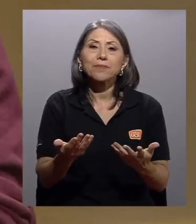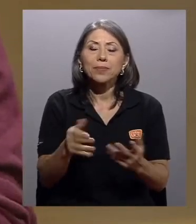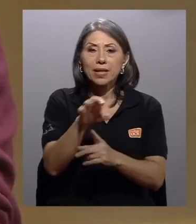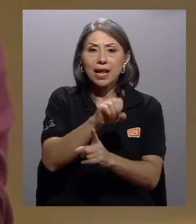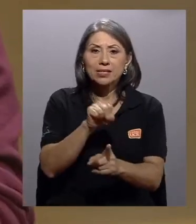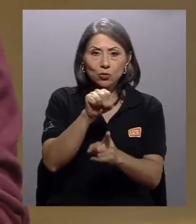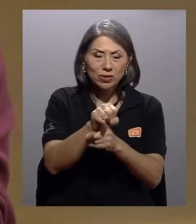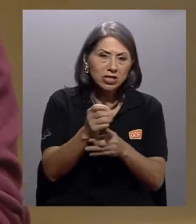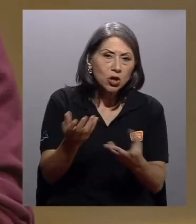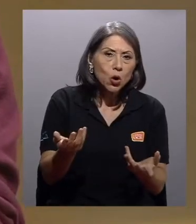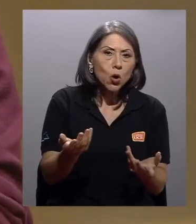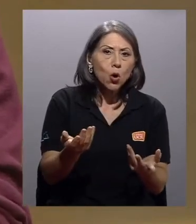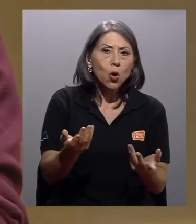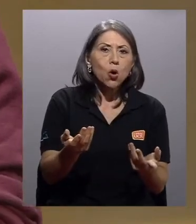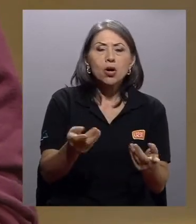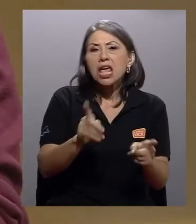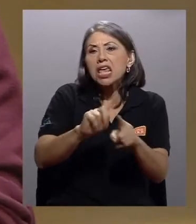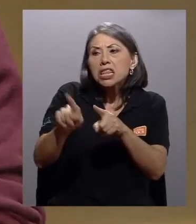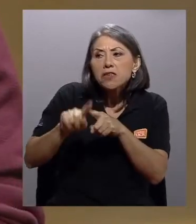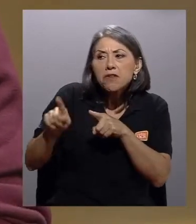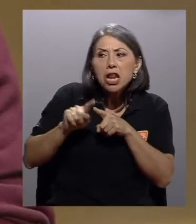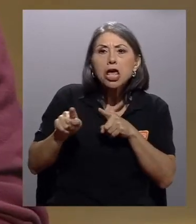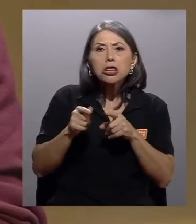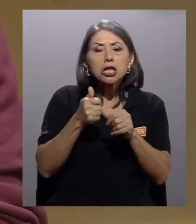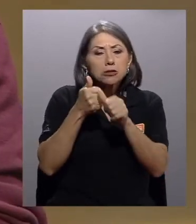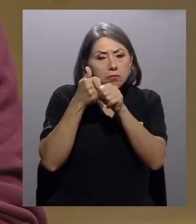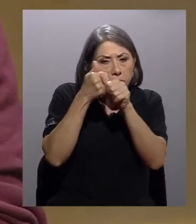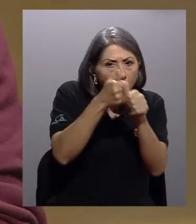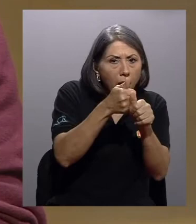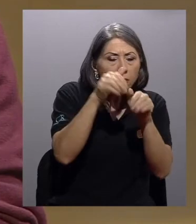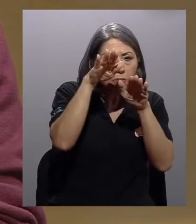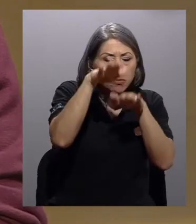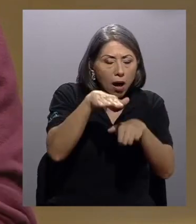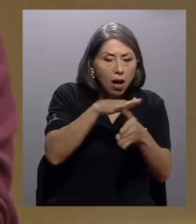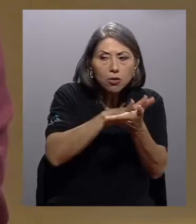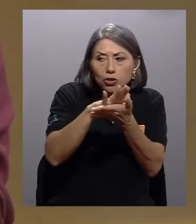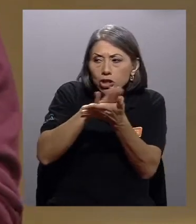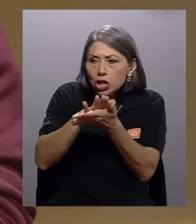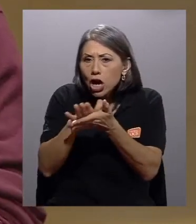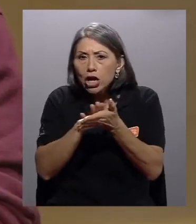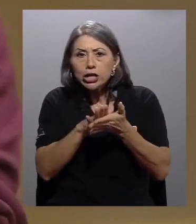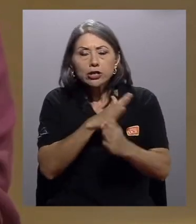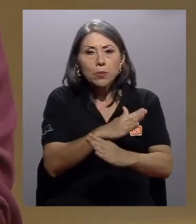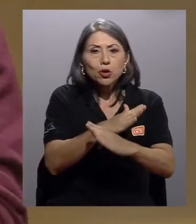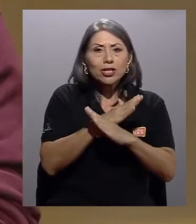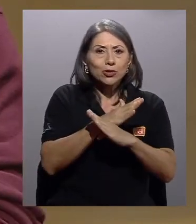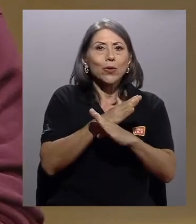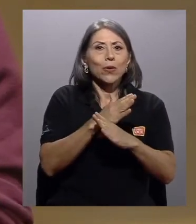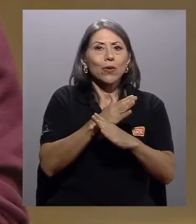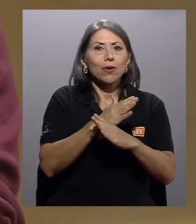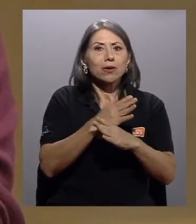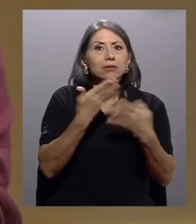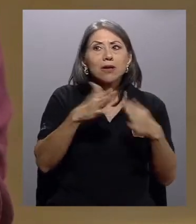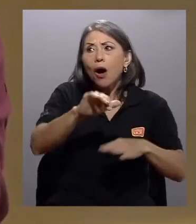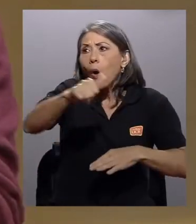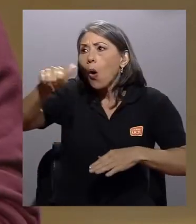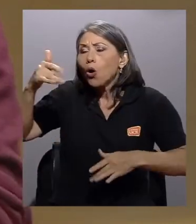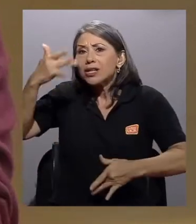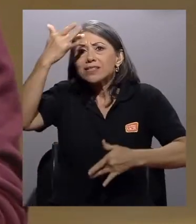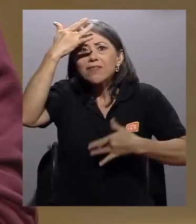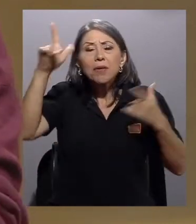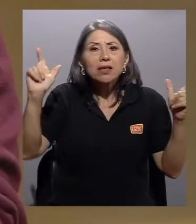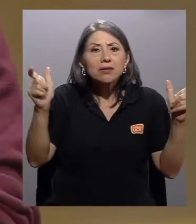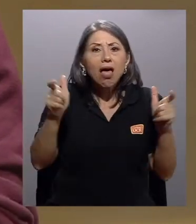la situación y de las medidas de higiene y de protección que se están tomando, disminuyeron otro tipo de enfermedades como